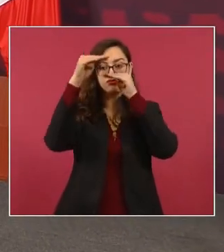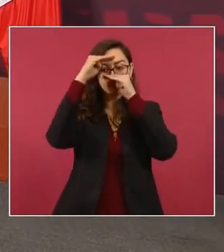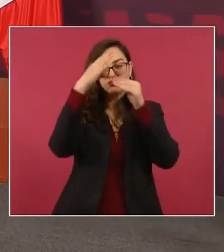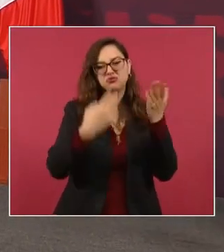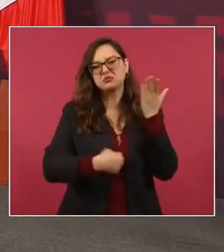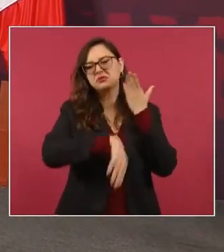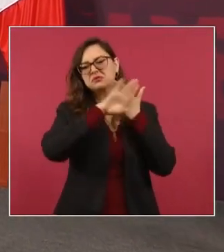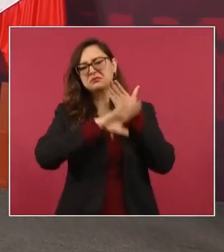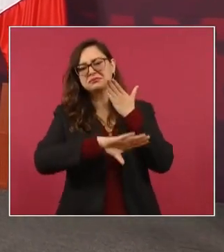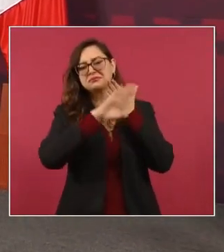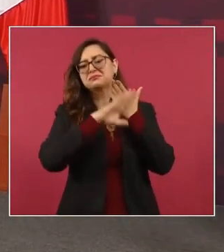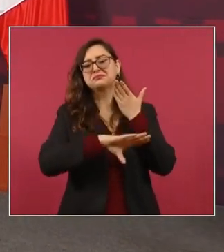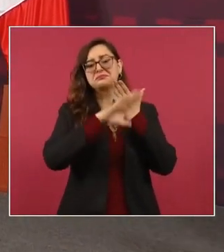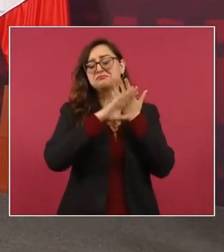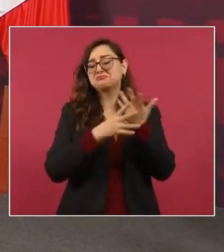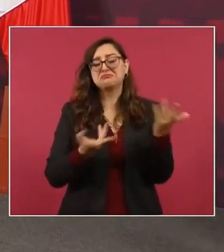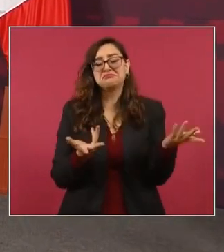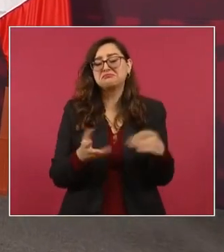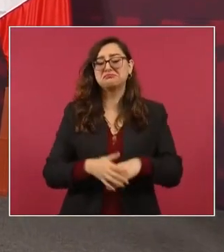porque